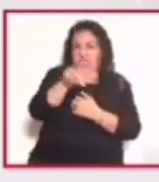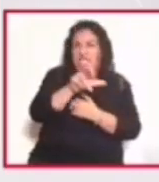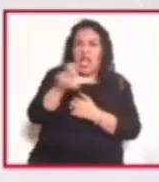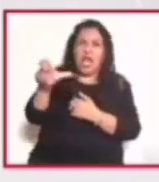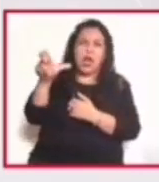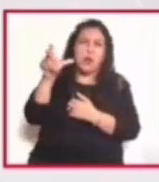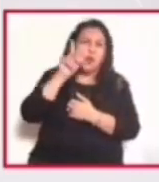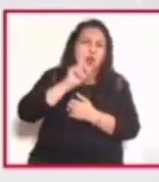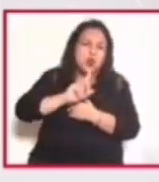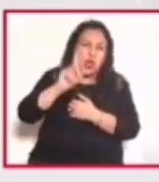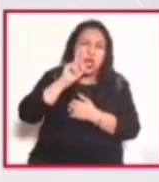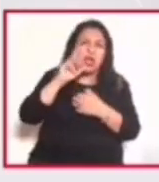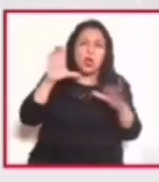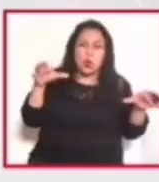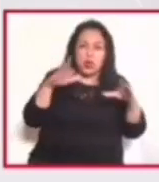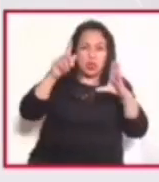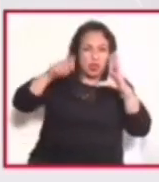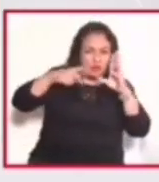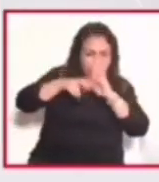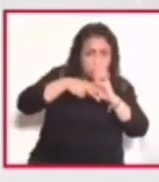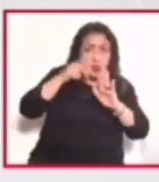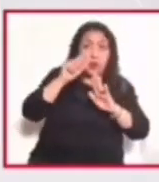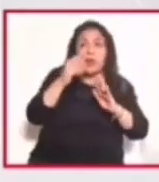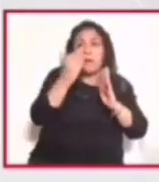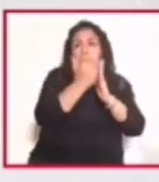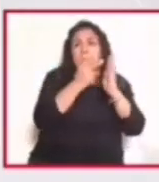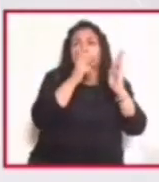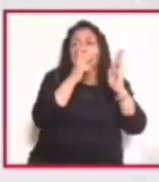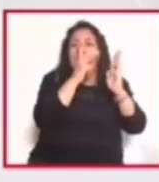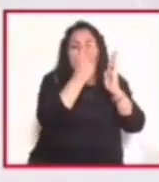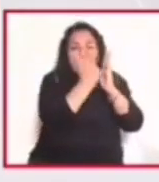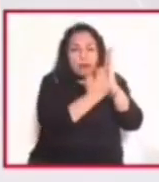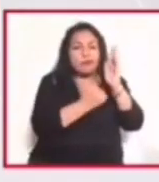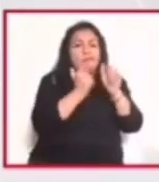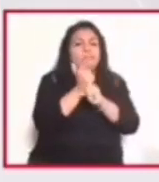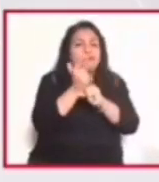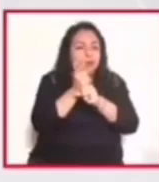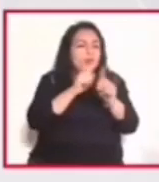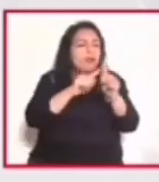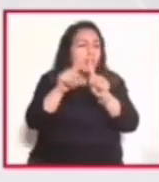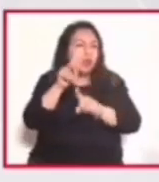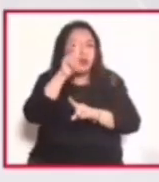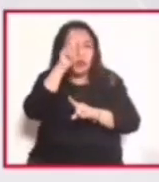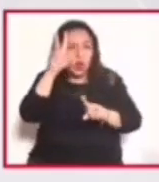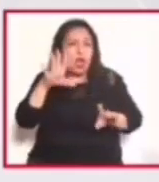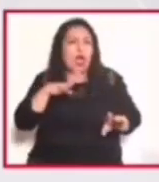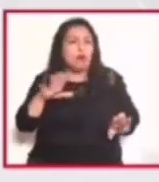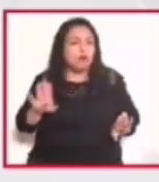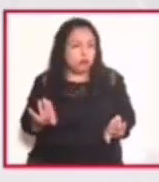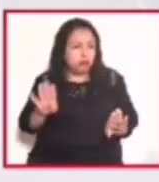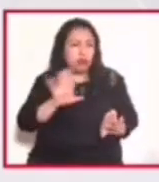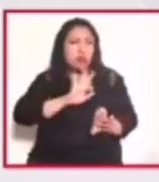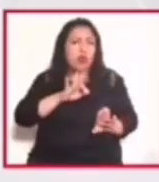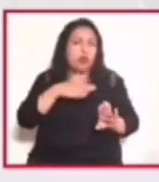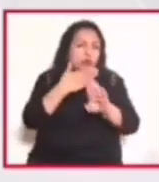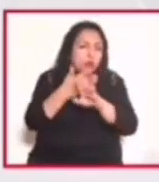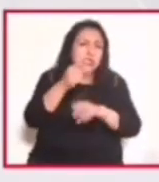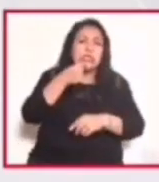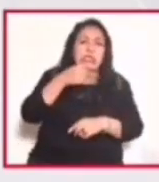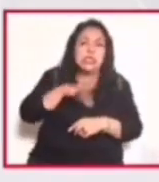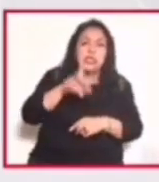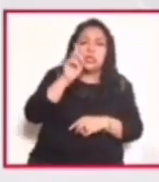comunidad audiovisual y un glosario de términos que permita identificar los distintos tipos de violencia que pueden llegar a sufrir niñas y